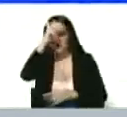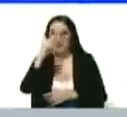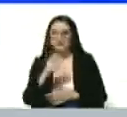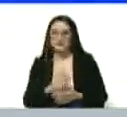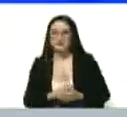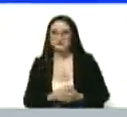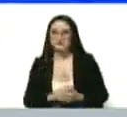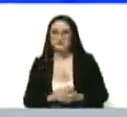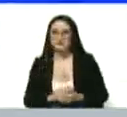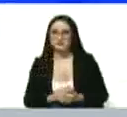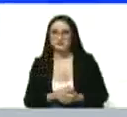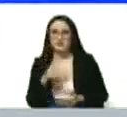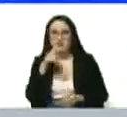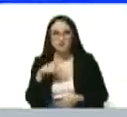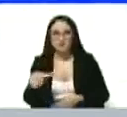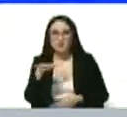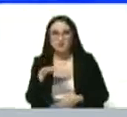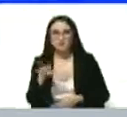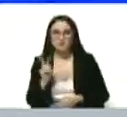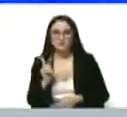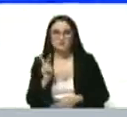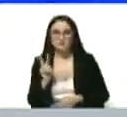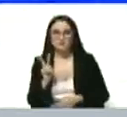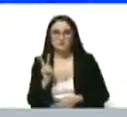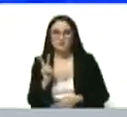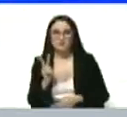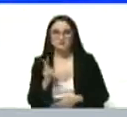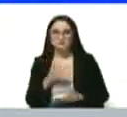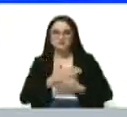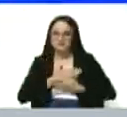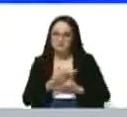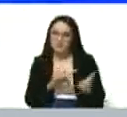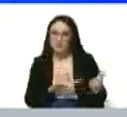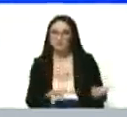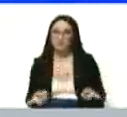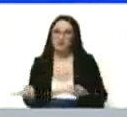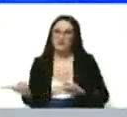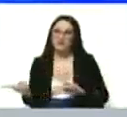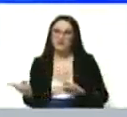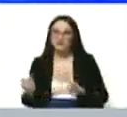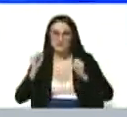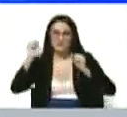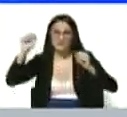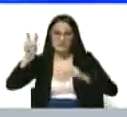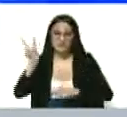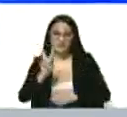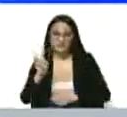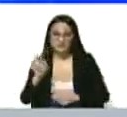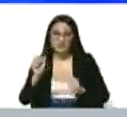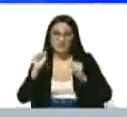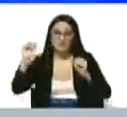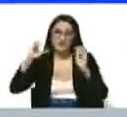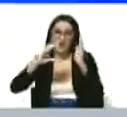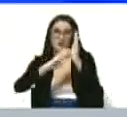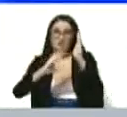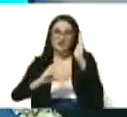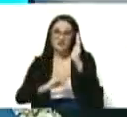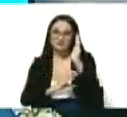El-Issami y al pueblo de Venezuela por su generosa bienvenida. ¡Viva Venezuela y viva OPEP!